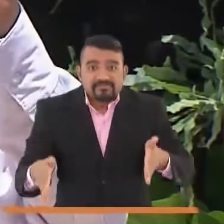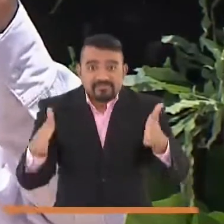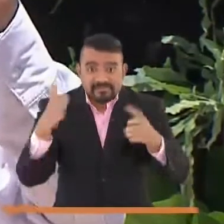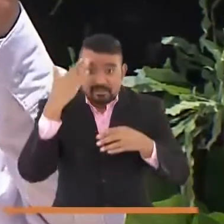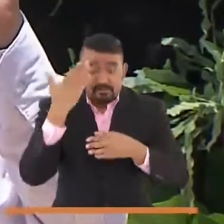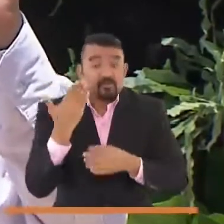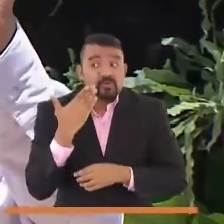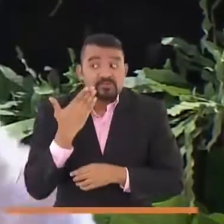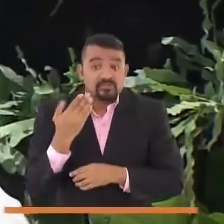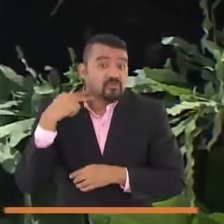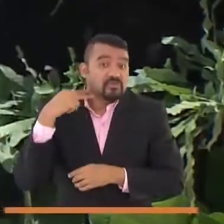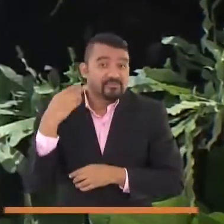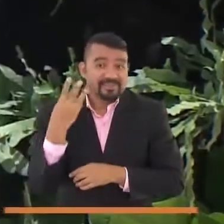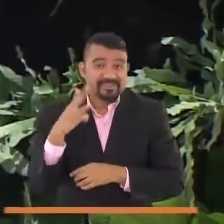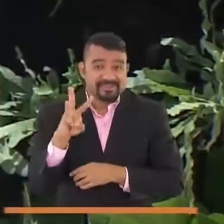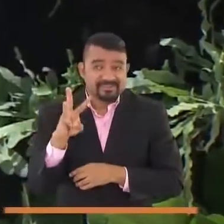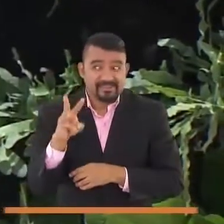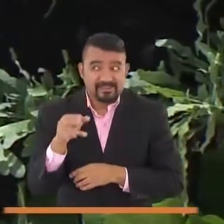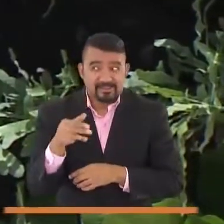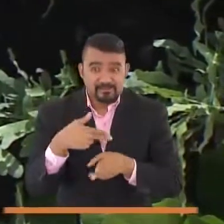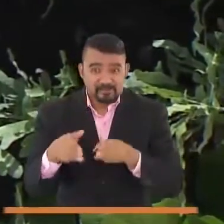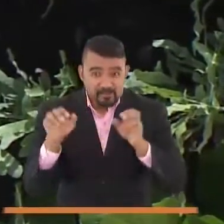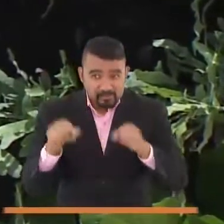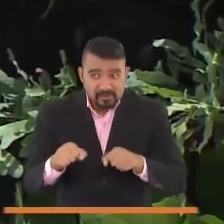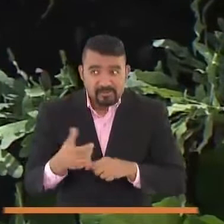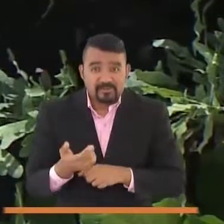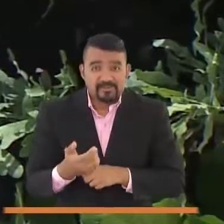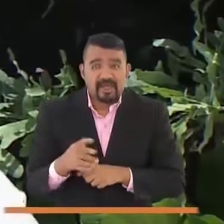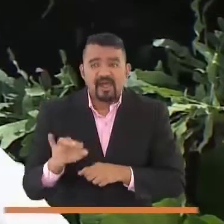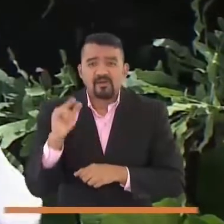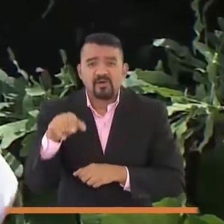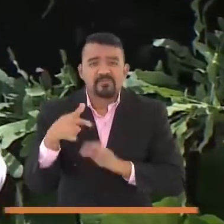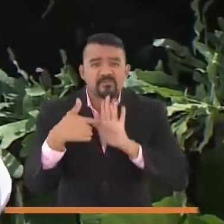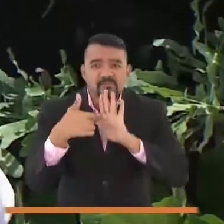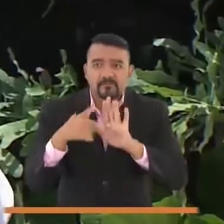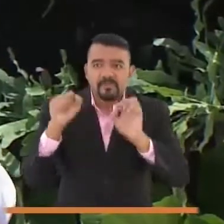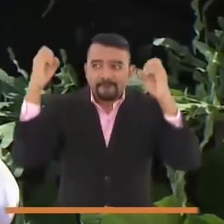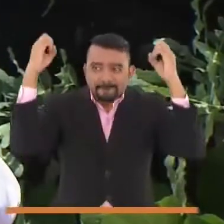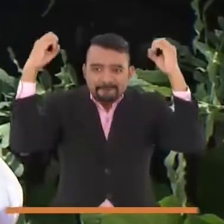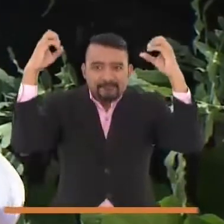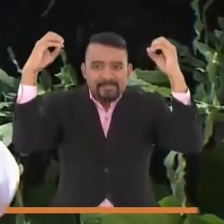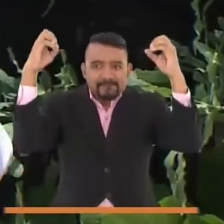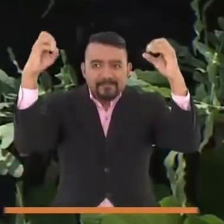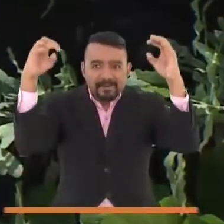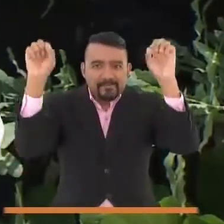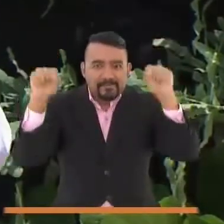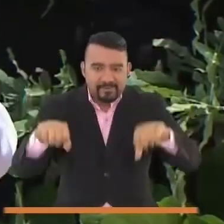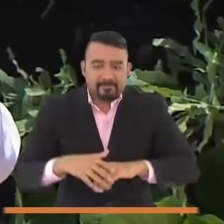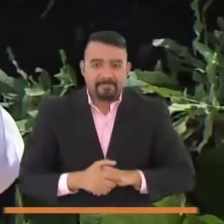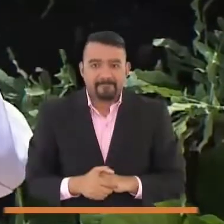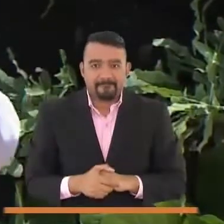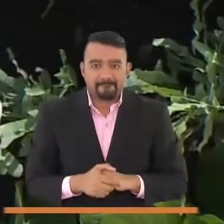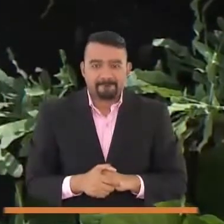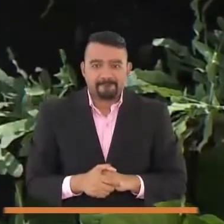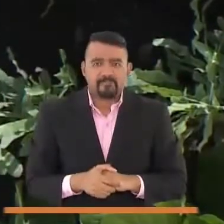13 de noviembre, esperamos encenderlo con las luces de Navidad. Encenderemos, si Dios lo permite, y todo